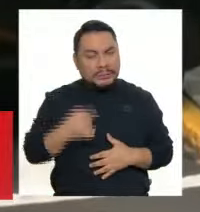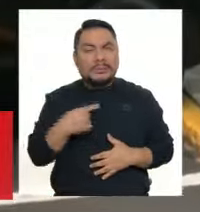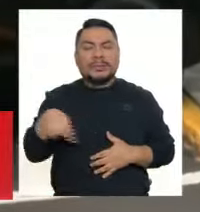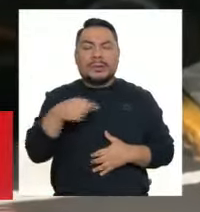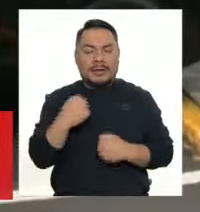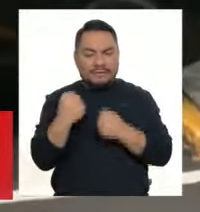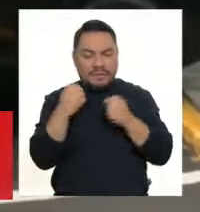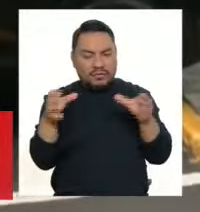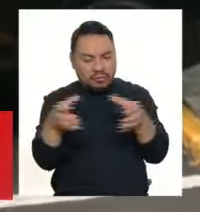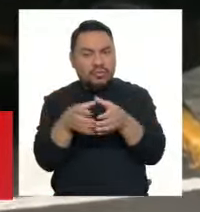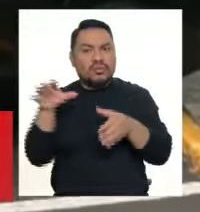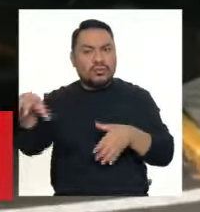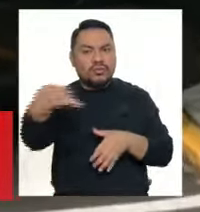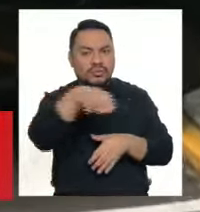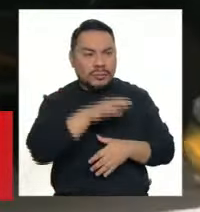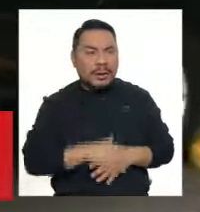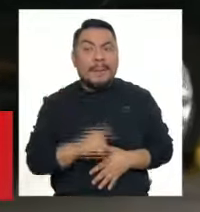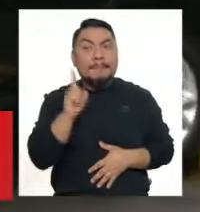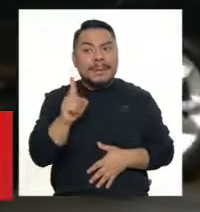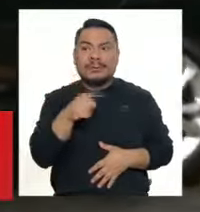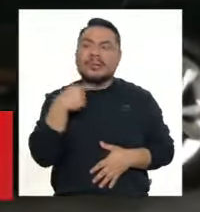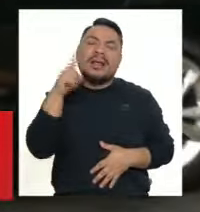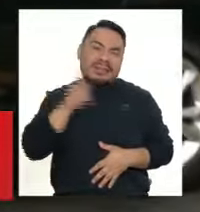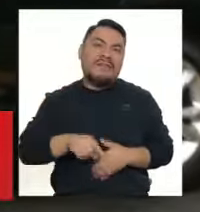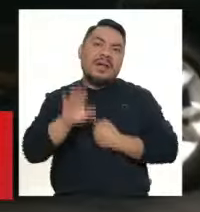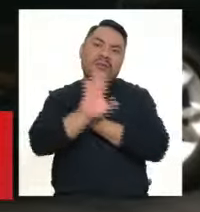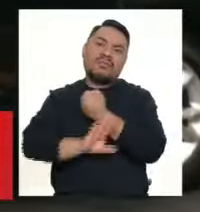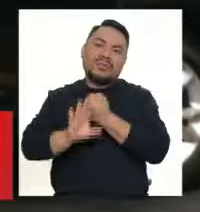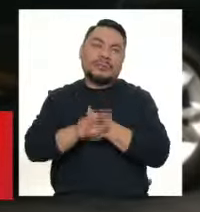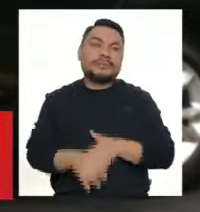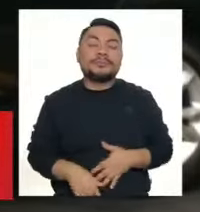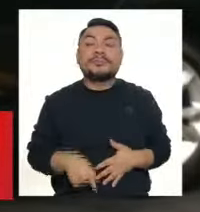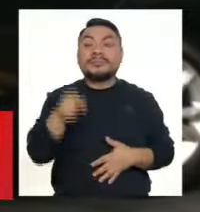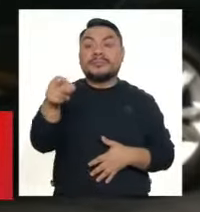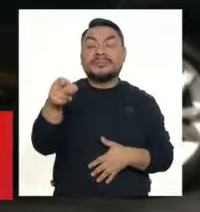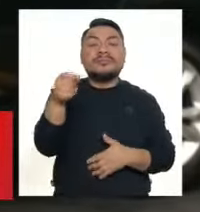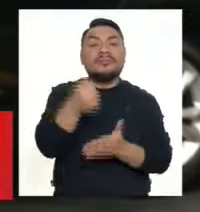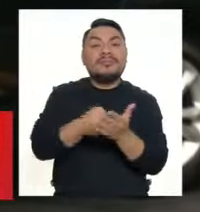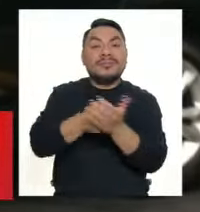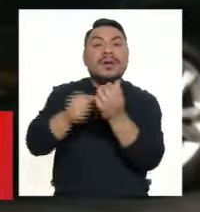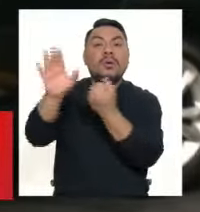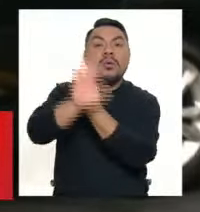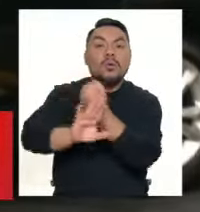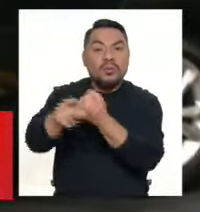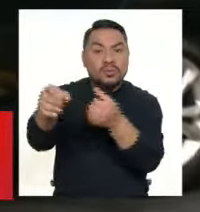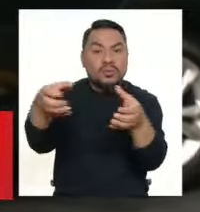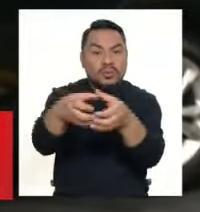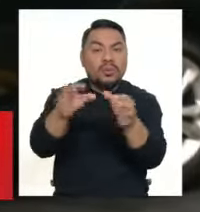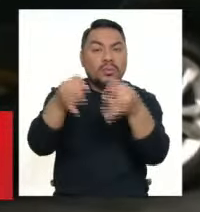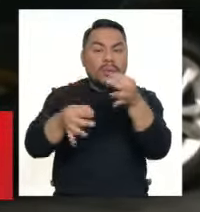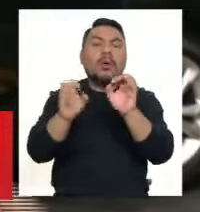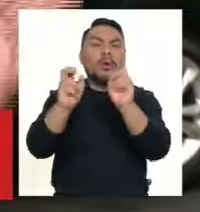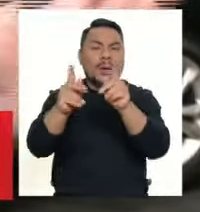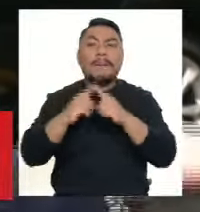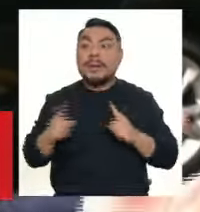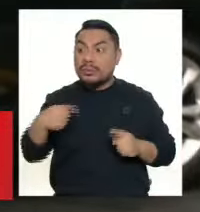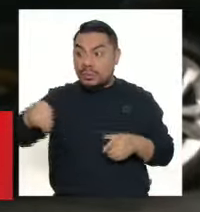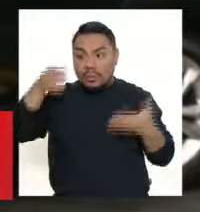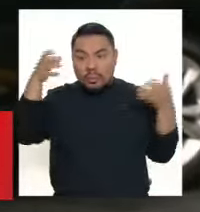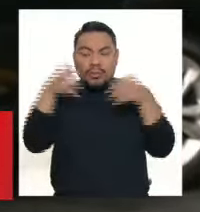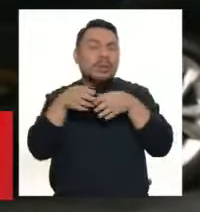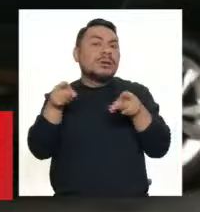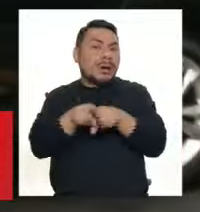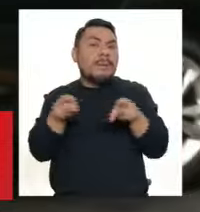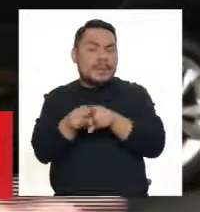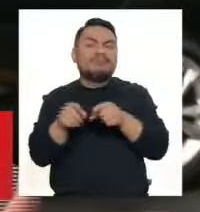cual sea el caso, pero lo cierto es que hay que defender los fueros. Ellos defienden lo que creen que es justo, nosotros como Congreso vamos a hacer lo propio y vamos a